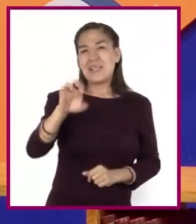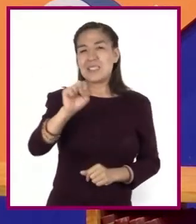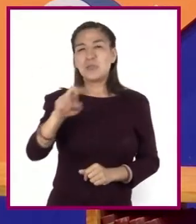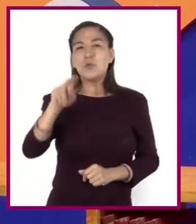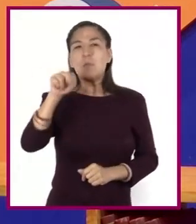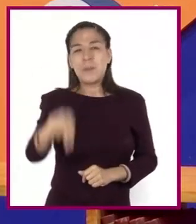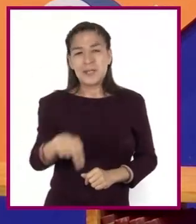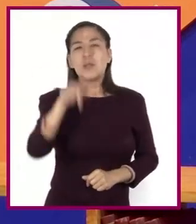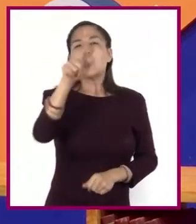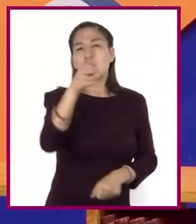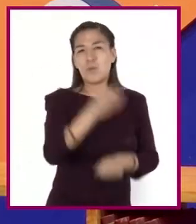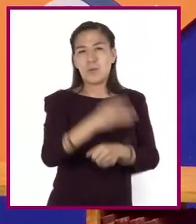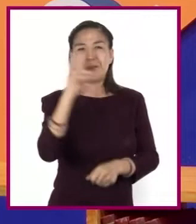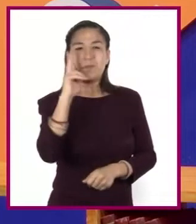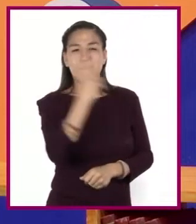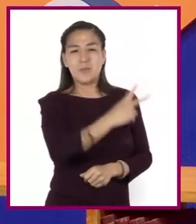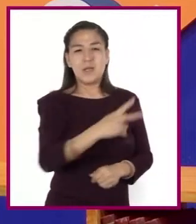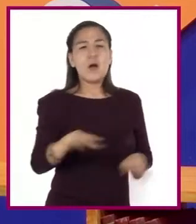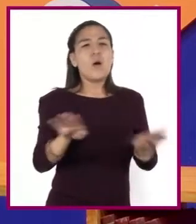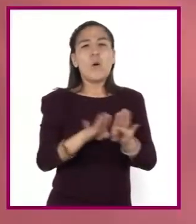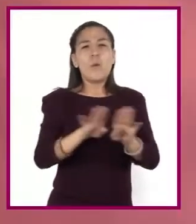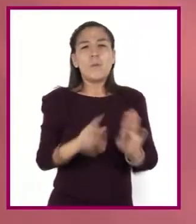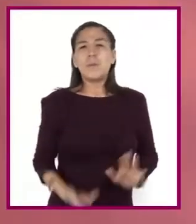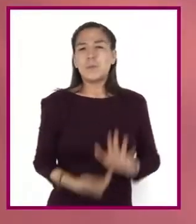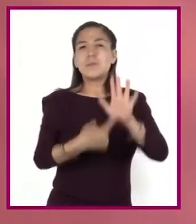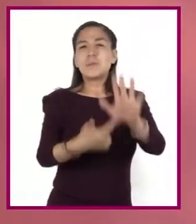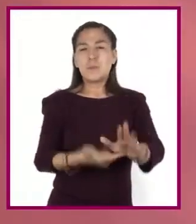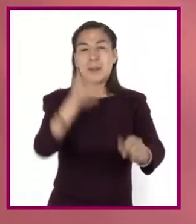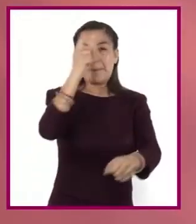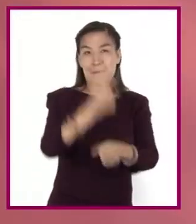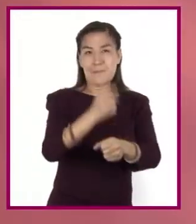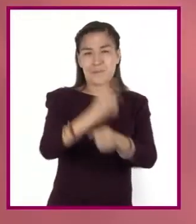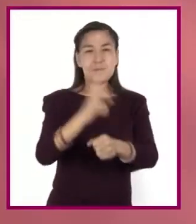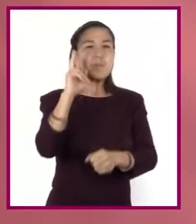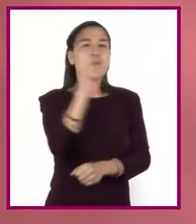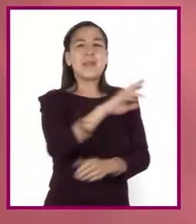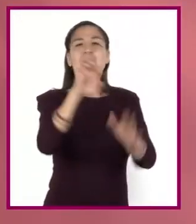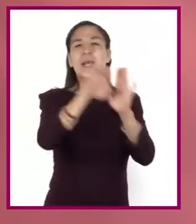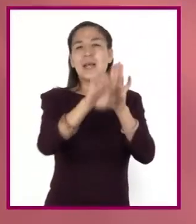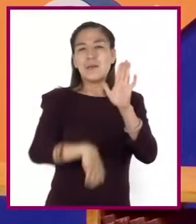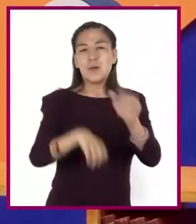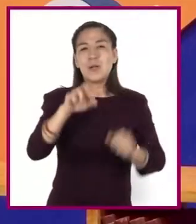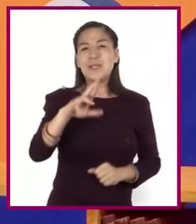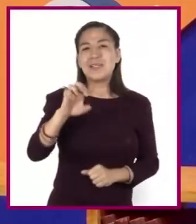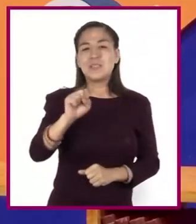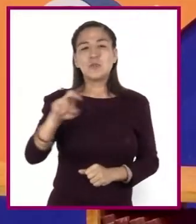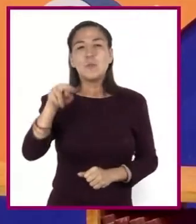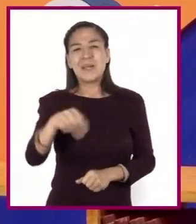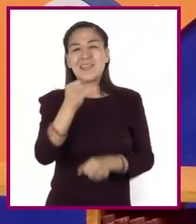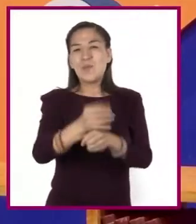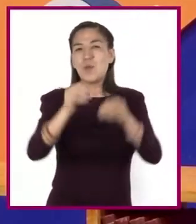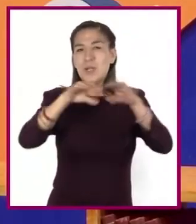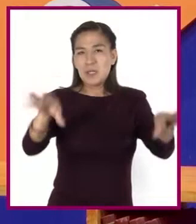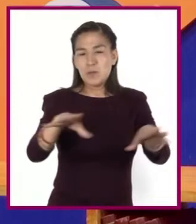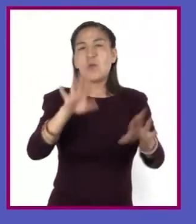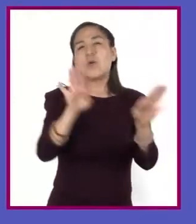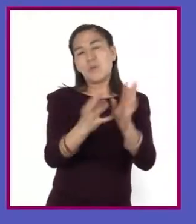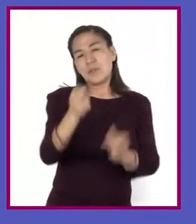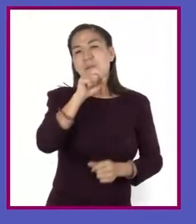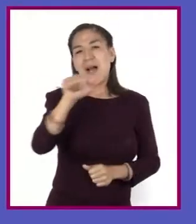resúmenes, observemos cómo se presentan. Primero veamos un ejemplo de resumen informativo o